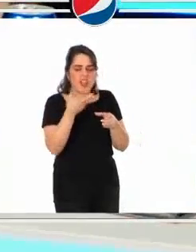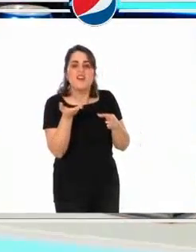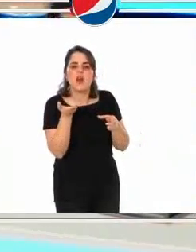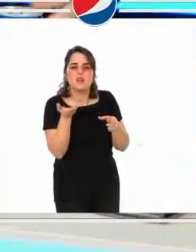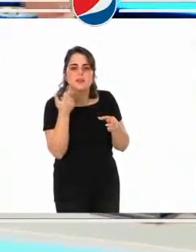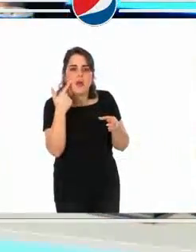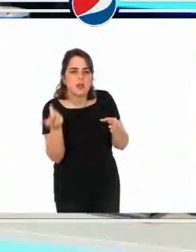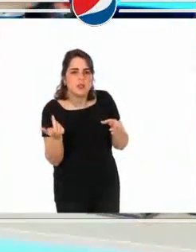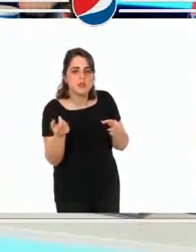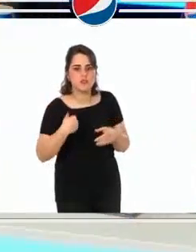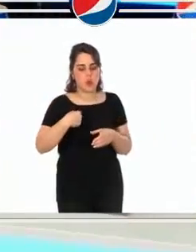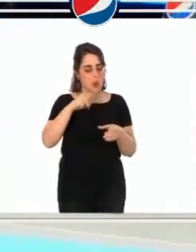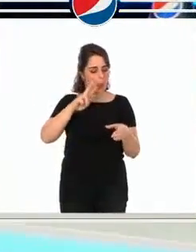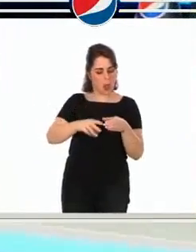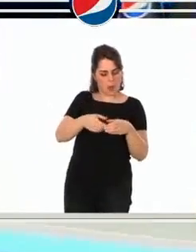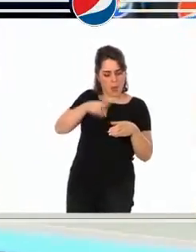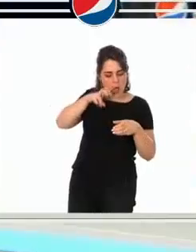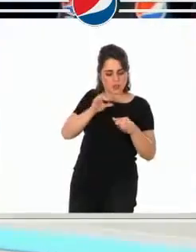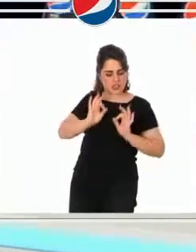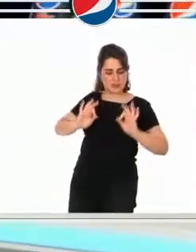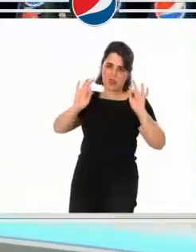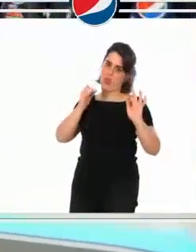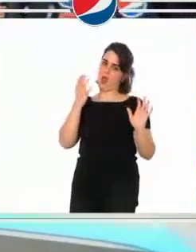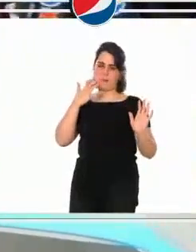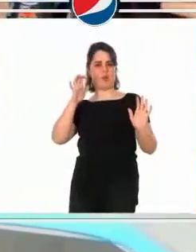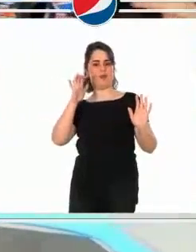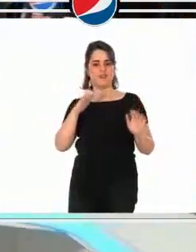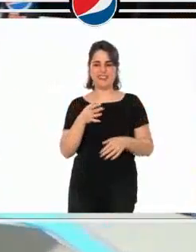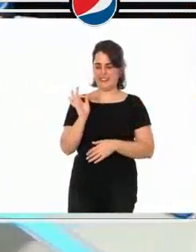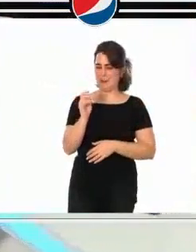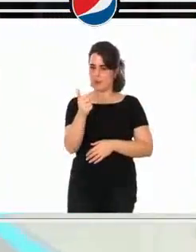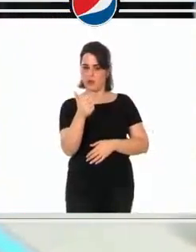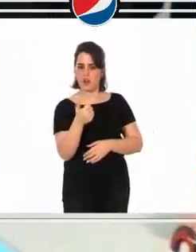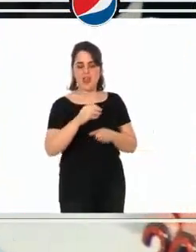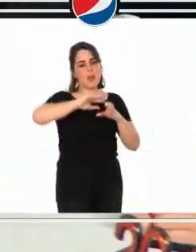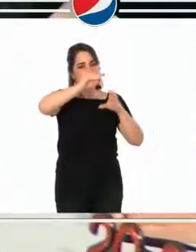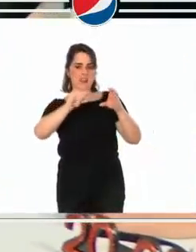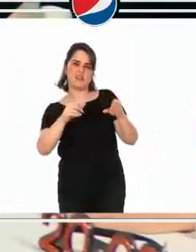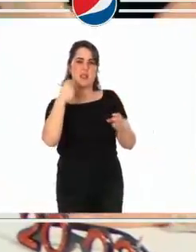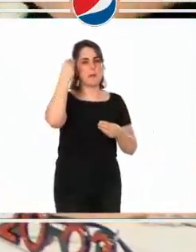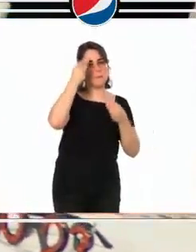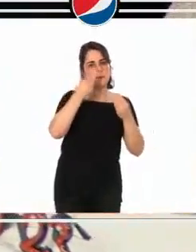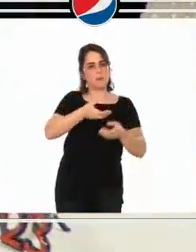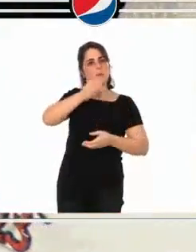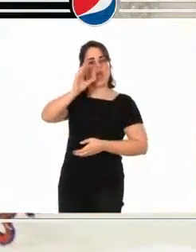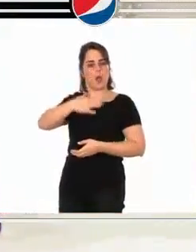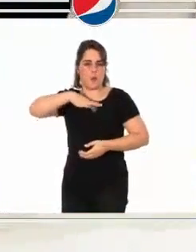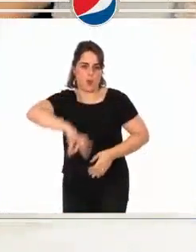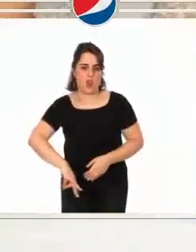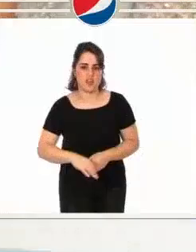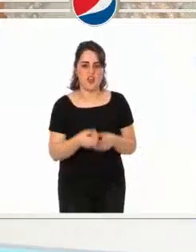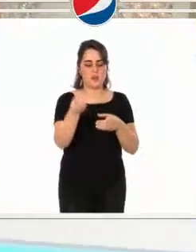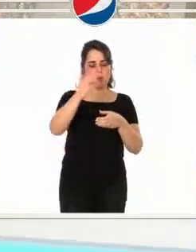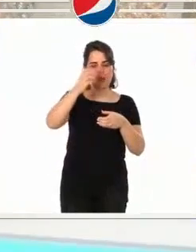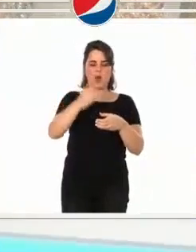Bueno, lo veo en un vaso peculiar, la verdad. Ya, es raro, ¿no? Pepsi no se la puede tomar cuando quieras. Bueno, así se ha echado dos hielos. Tres es